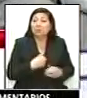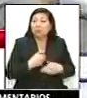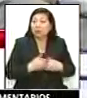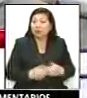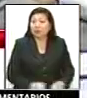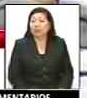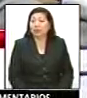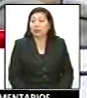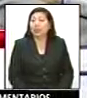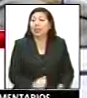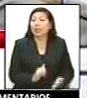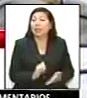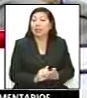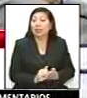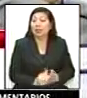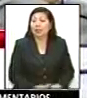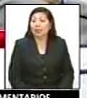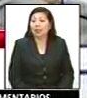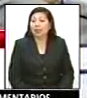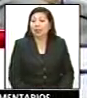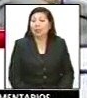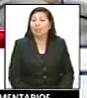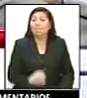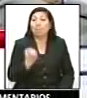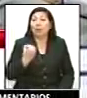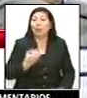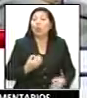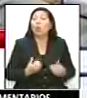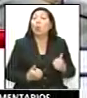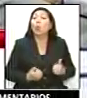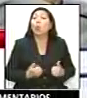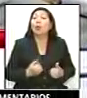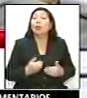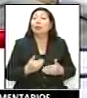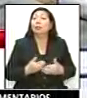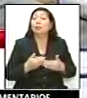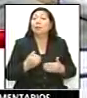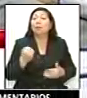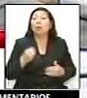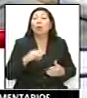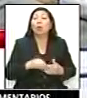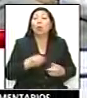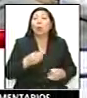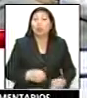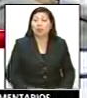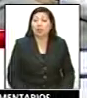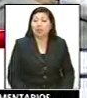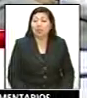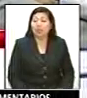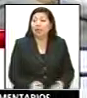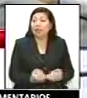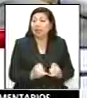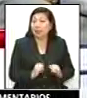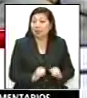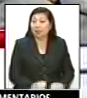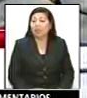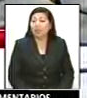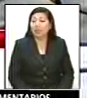prerrogativas que el Poder Judicial. ¿Y cuáles son las prerrogativas del Poder Judicial, la parte de la autonomía y la independencia?